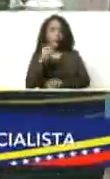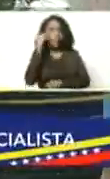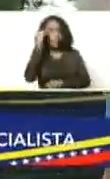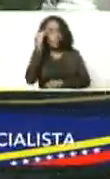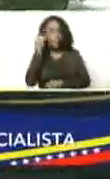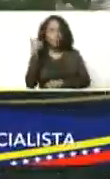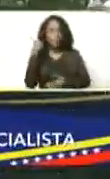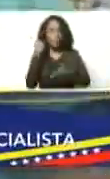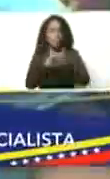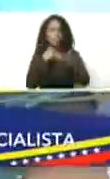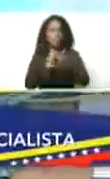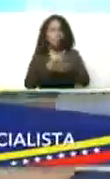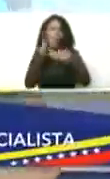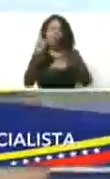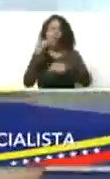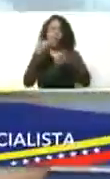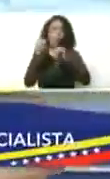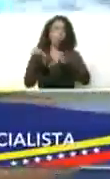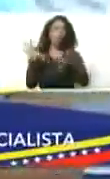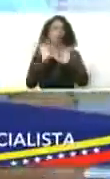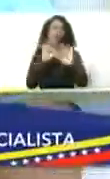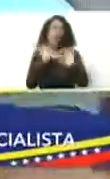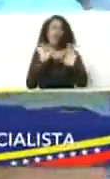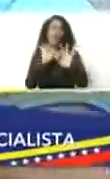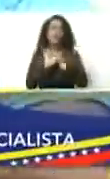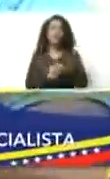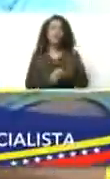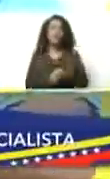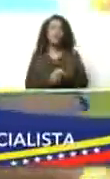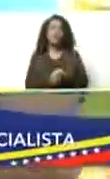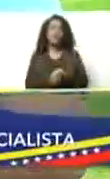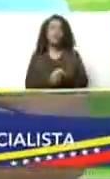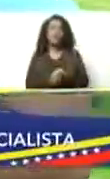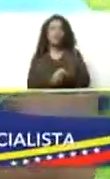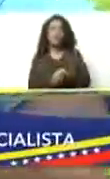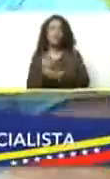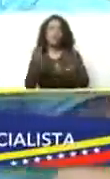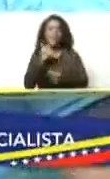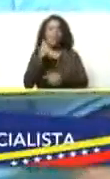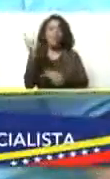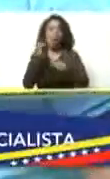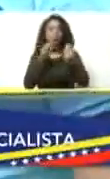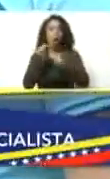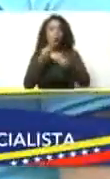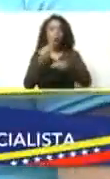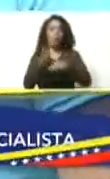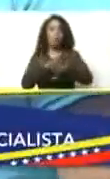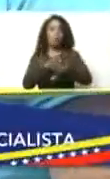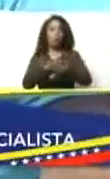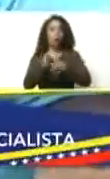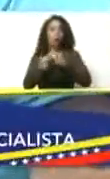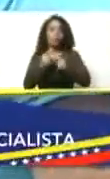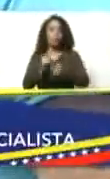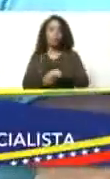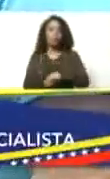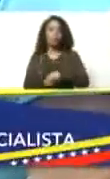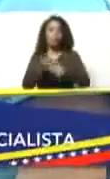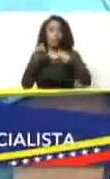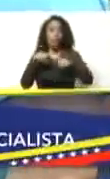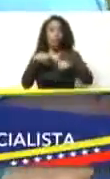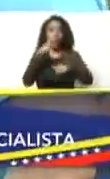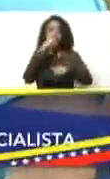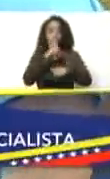Insistir, persistir y nunca desistir, maoísmo. Así es. ¿Qué dice, Robert? ¿Cómo presidente, va la cosa? en estos